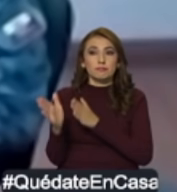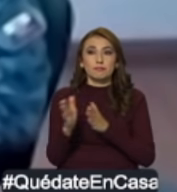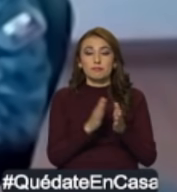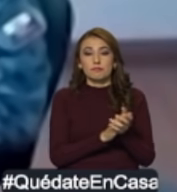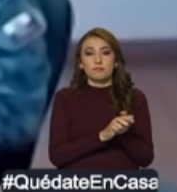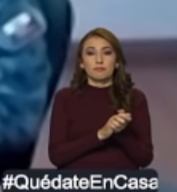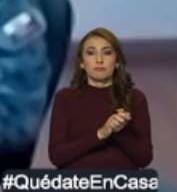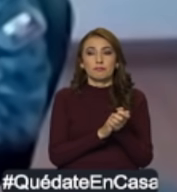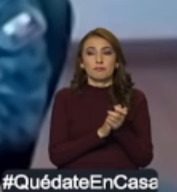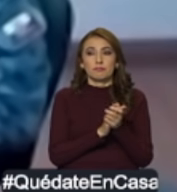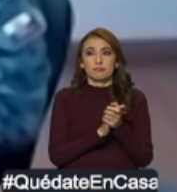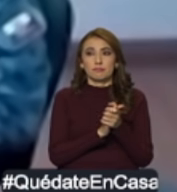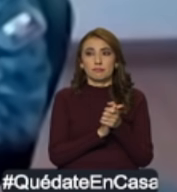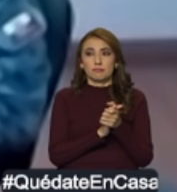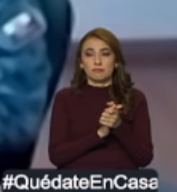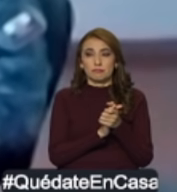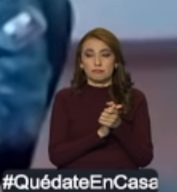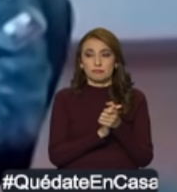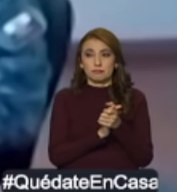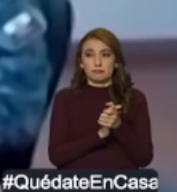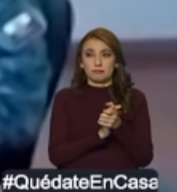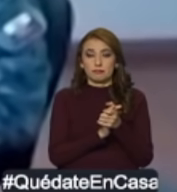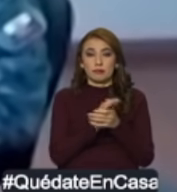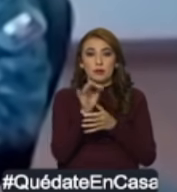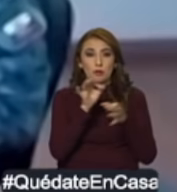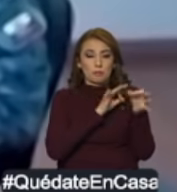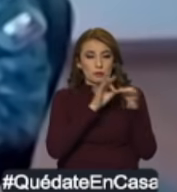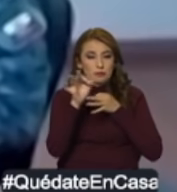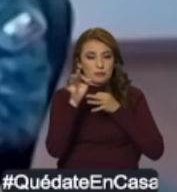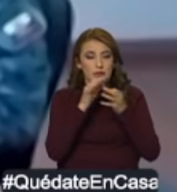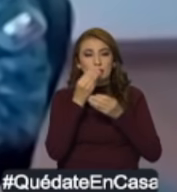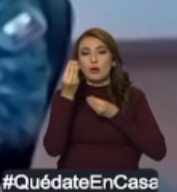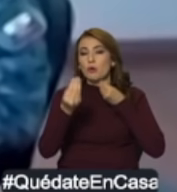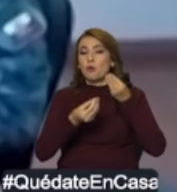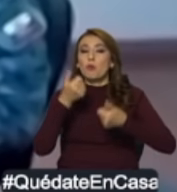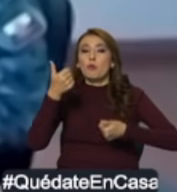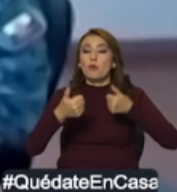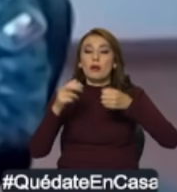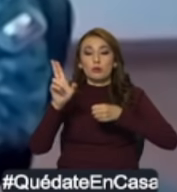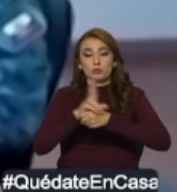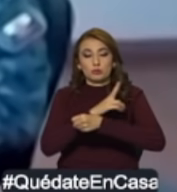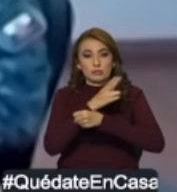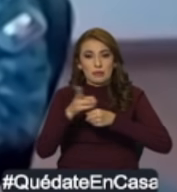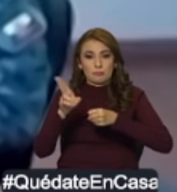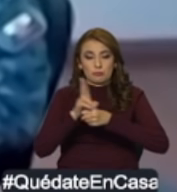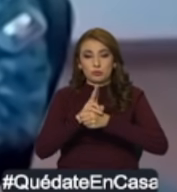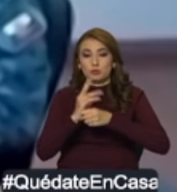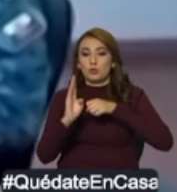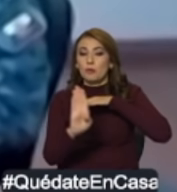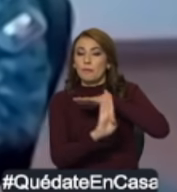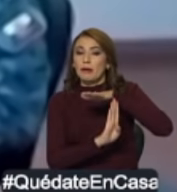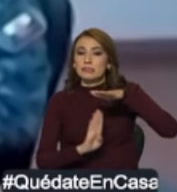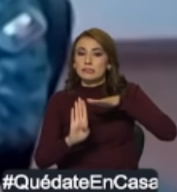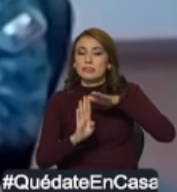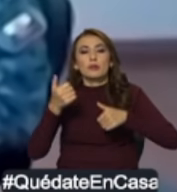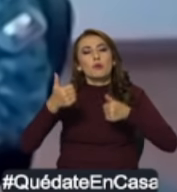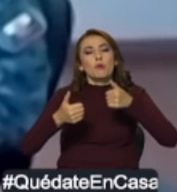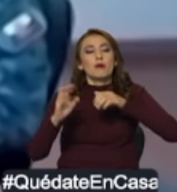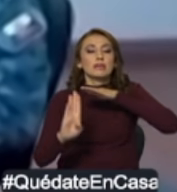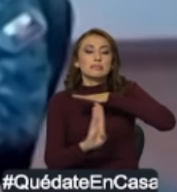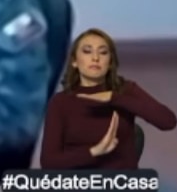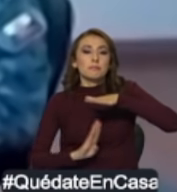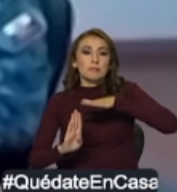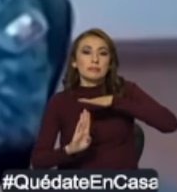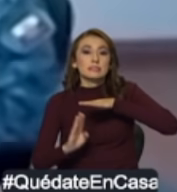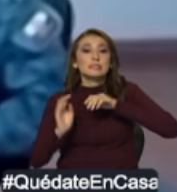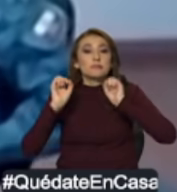inició, voy a explicar un poco las variables que ha utilizado el Instituto Geográfico Militar y todo este grupo de geoanalítica para